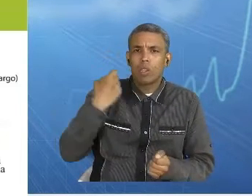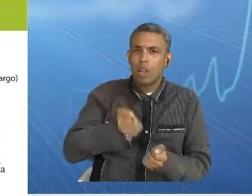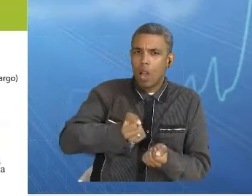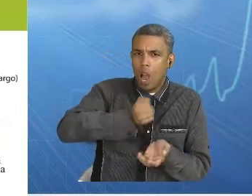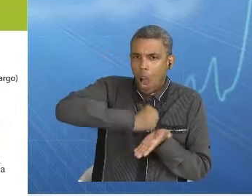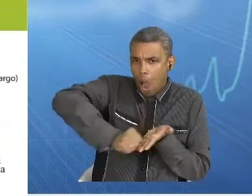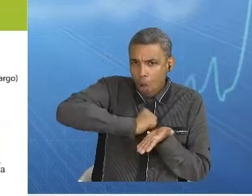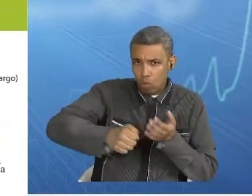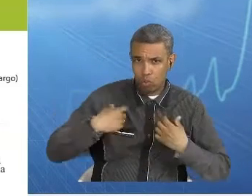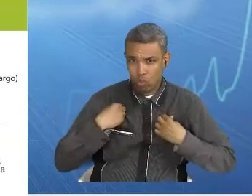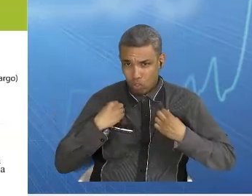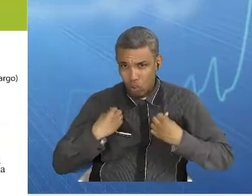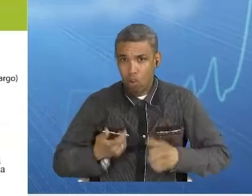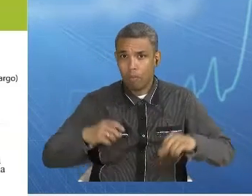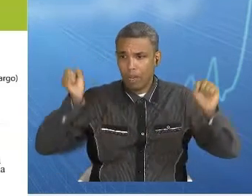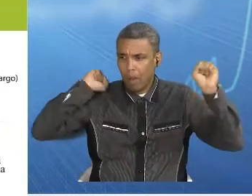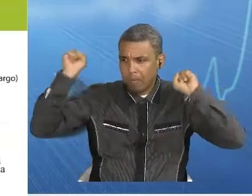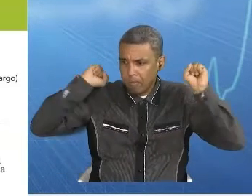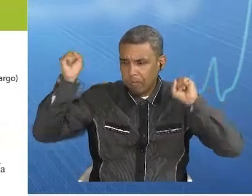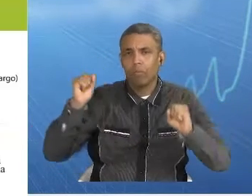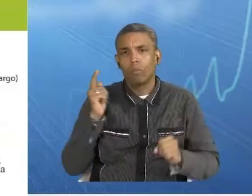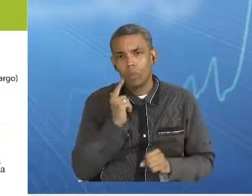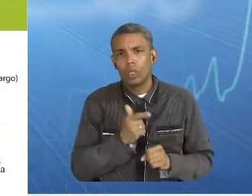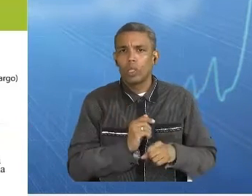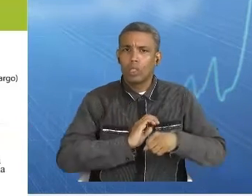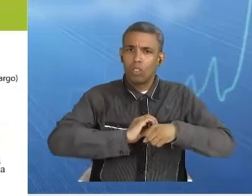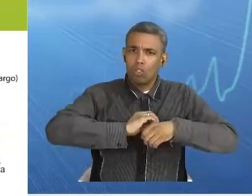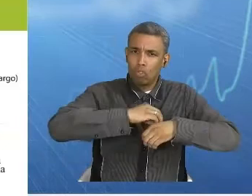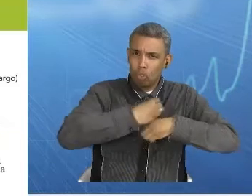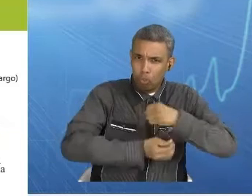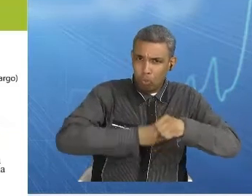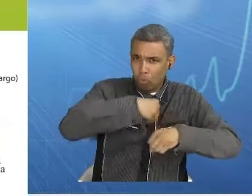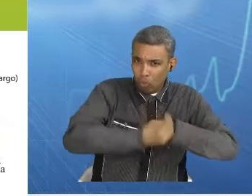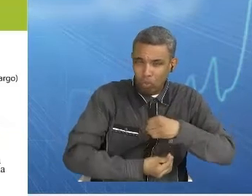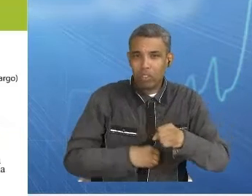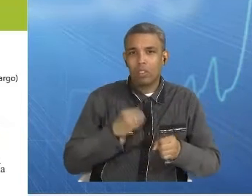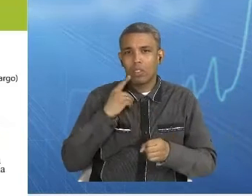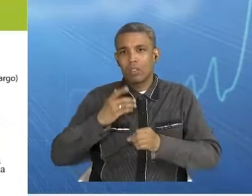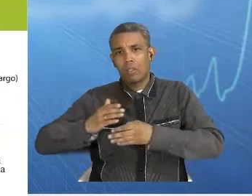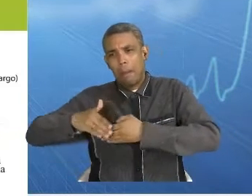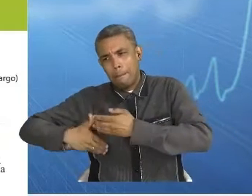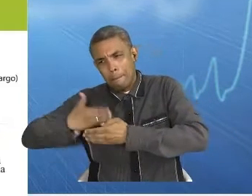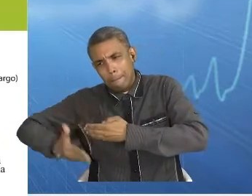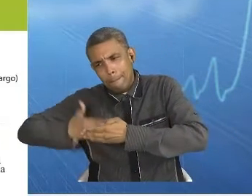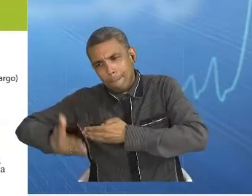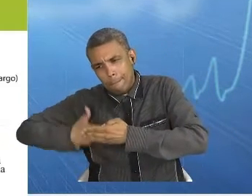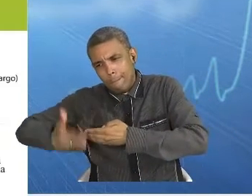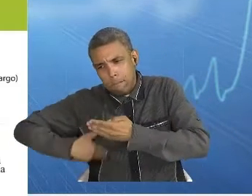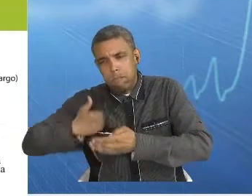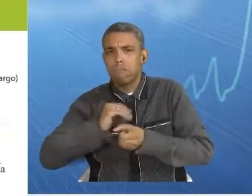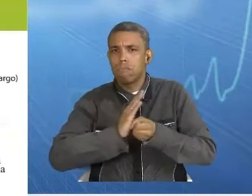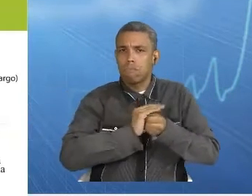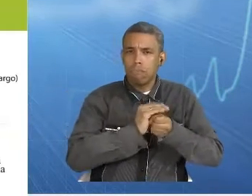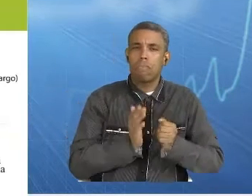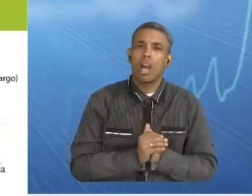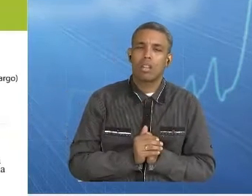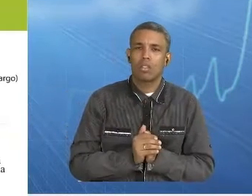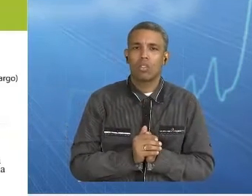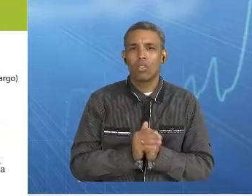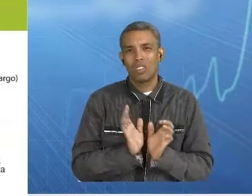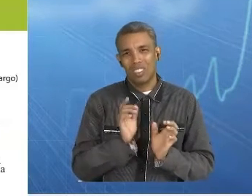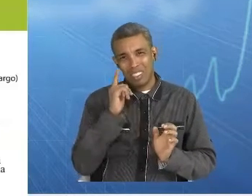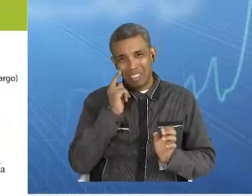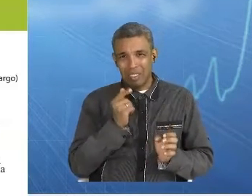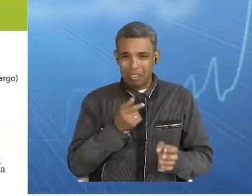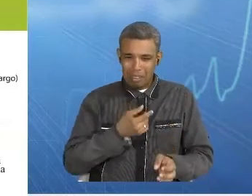unidades de toalla de algodón, rollos de papel higiénico, paquetes de papel higiénico, ganchos, nodriza